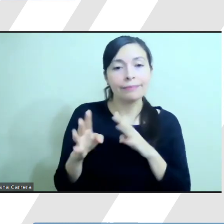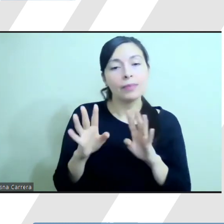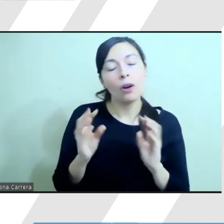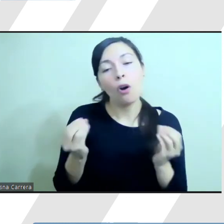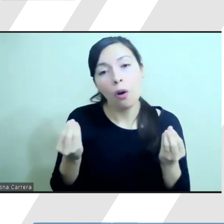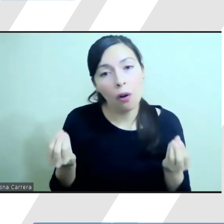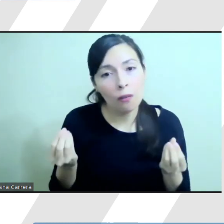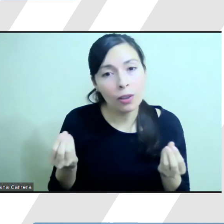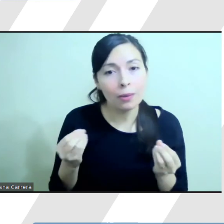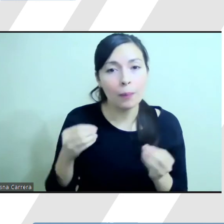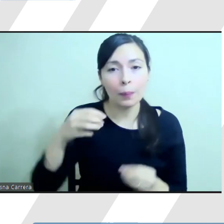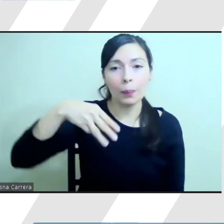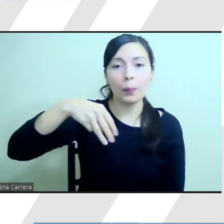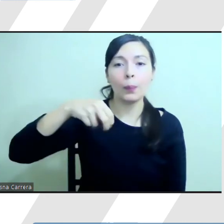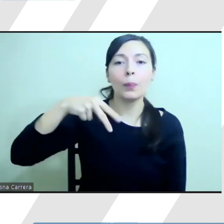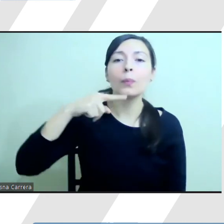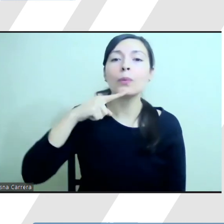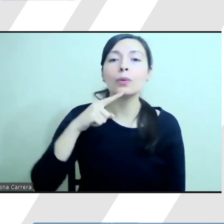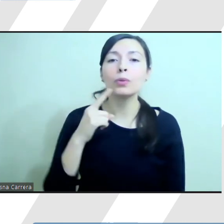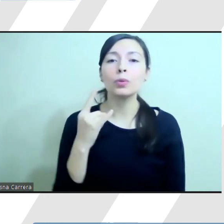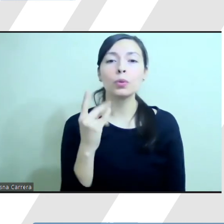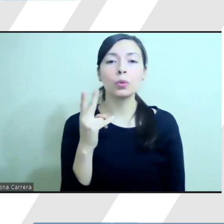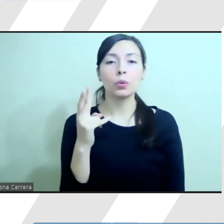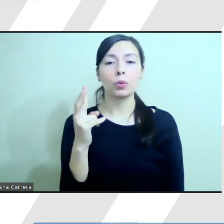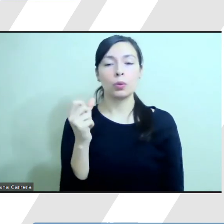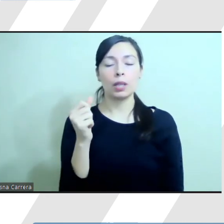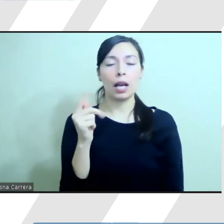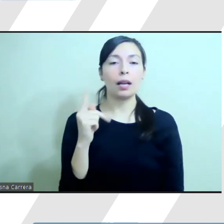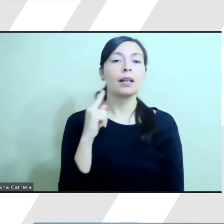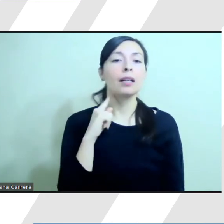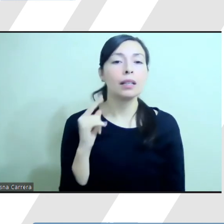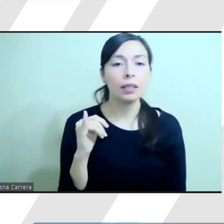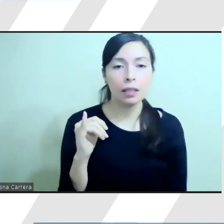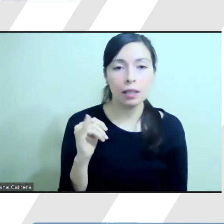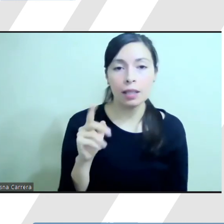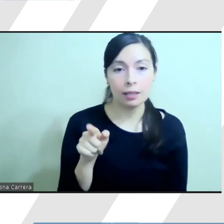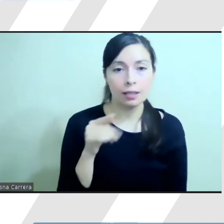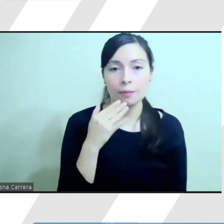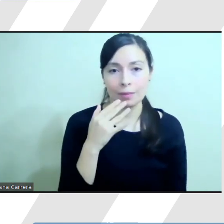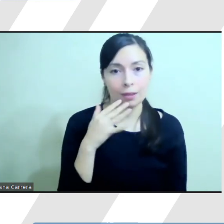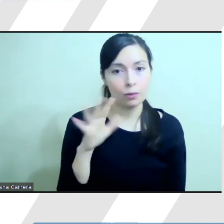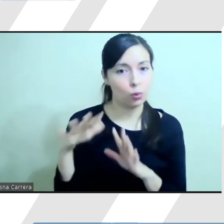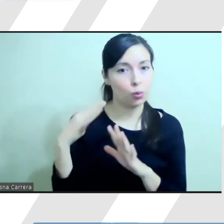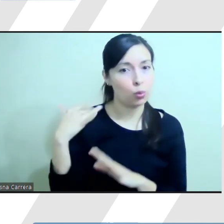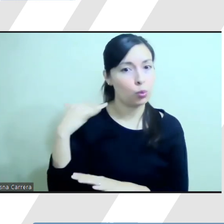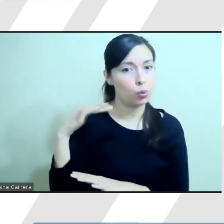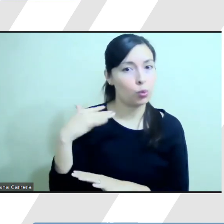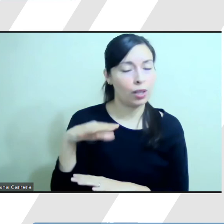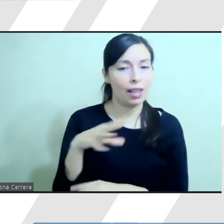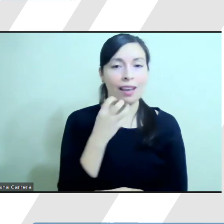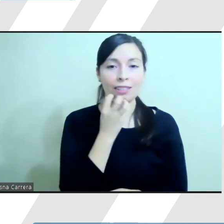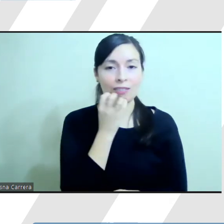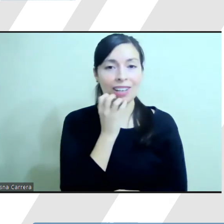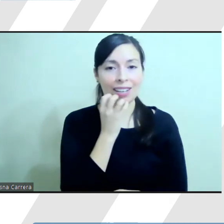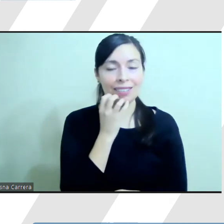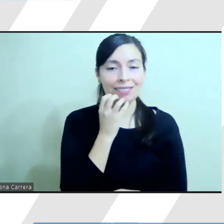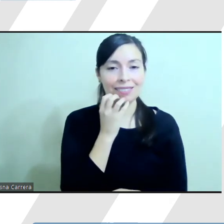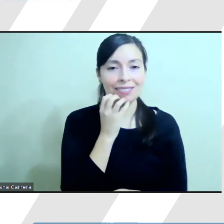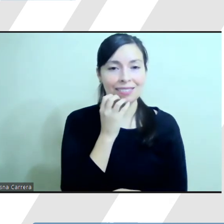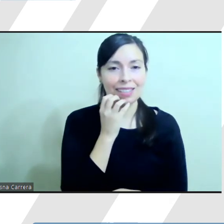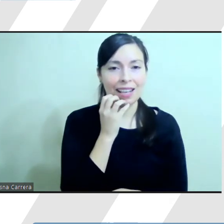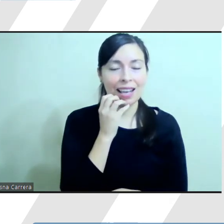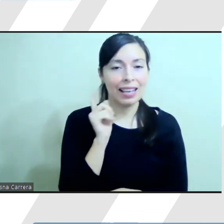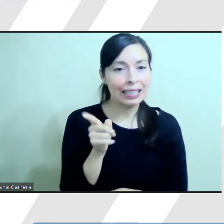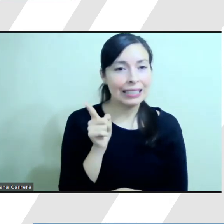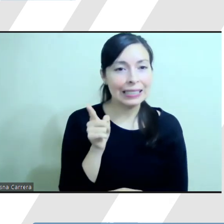obviamente Monturaqui es la gran estrella de la región de Antofagasta, no cabe la menor duda. Eh, es uno